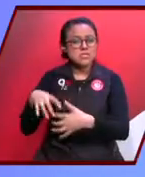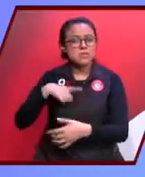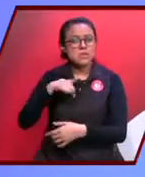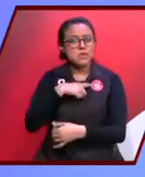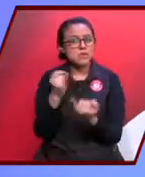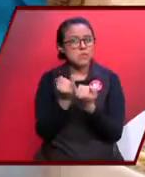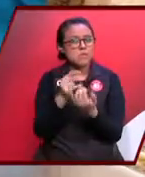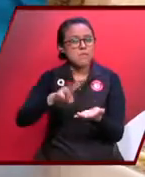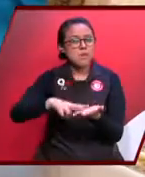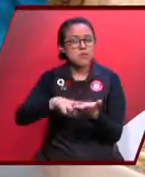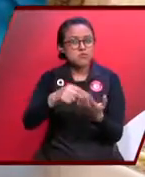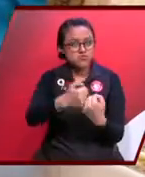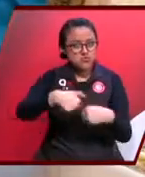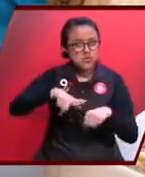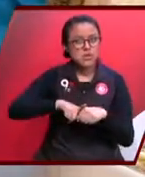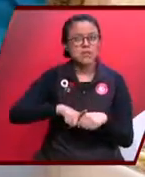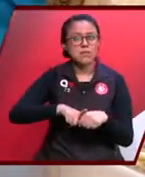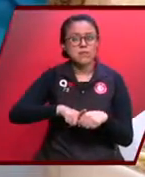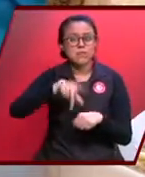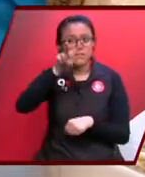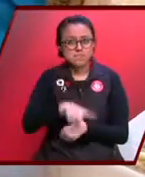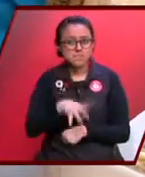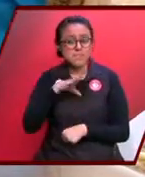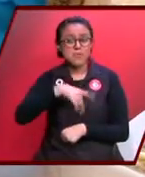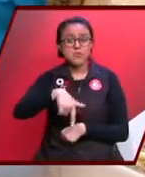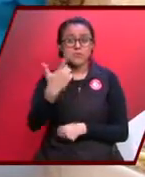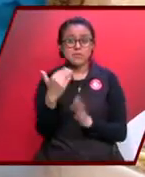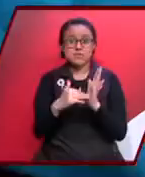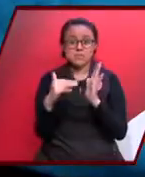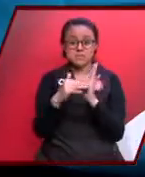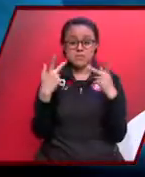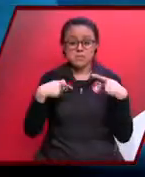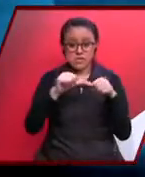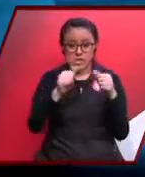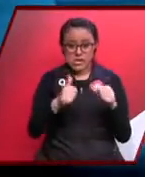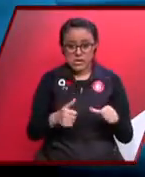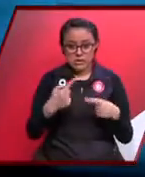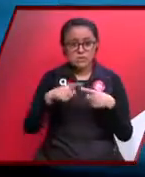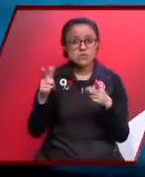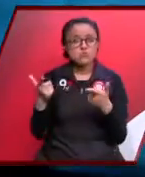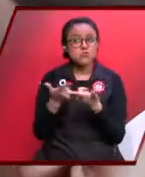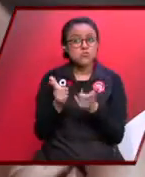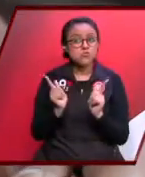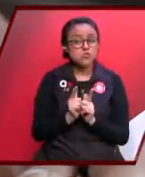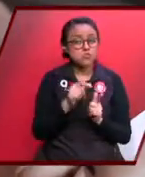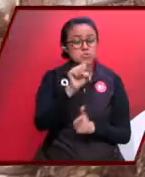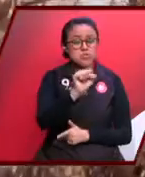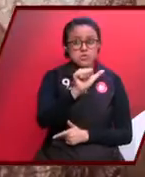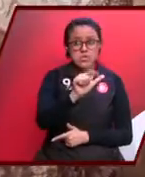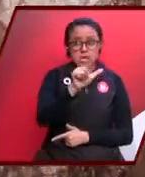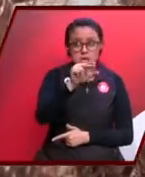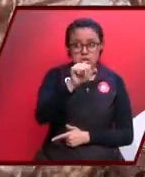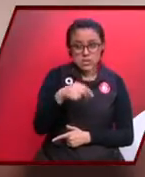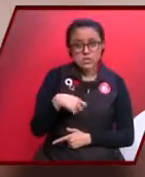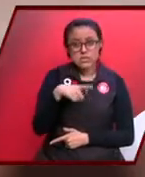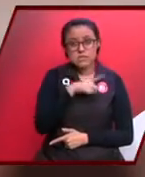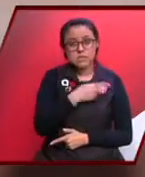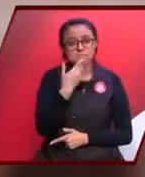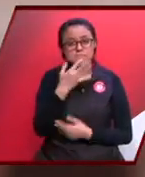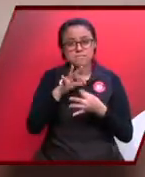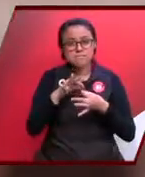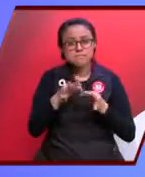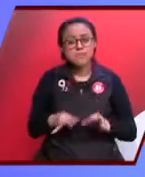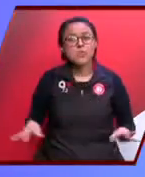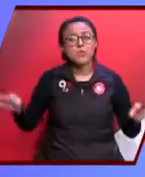valor social. México posee 12 millones de artesanos y la muestra de Grupo Salinas desea apoyar su producción y su adquisición.